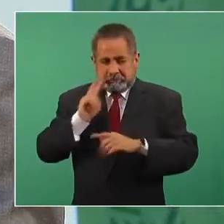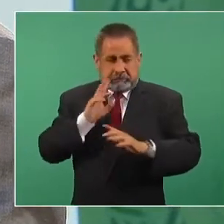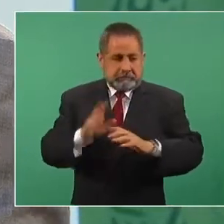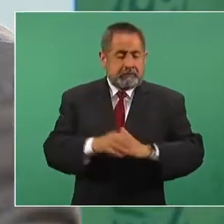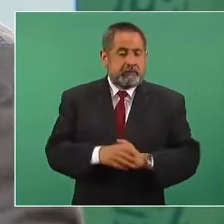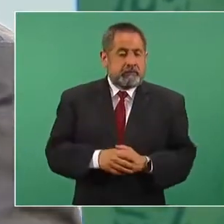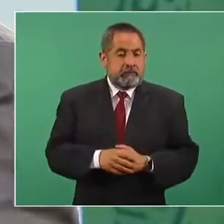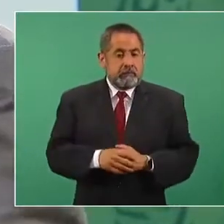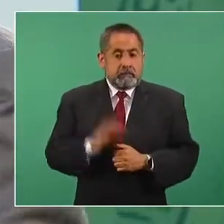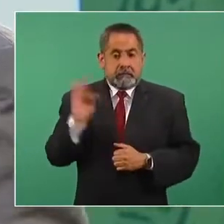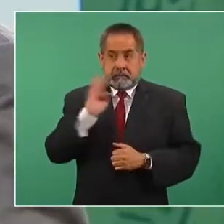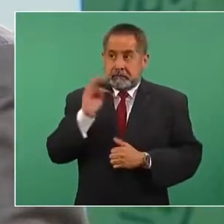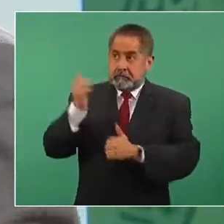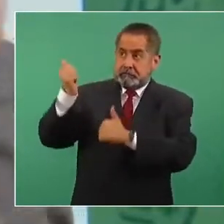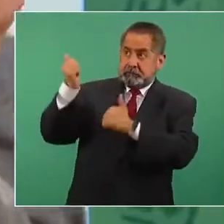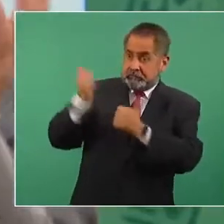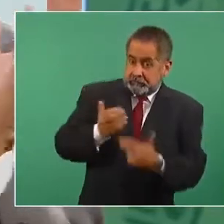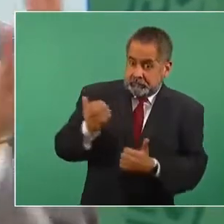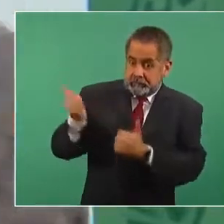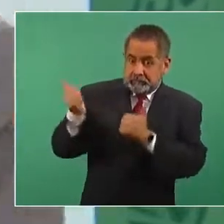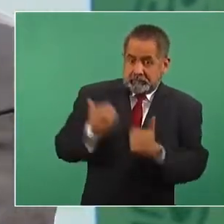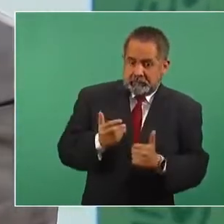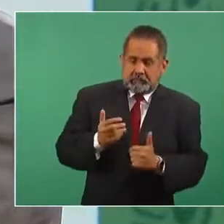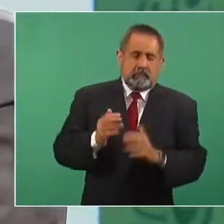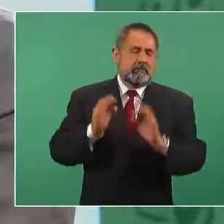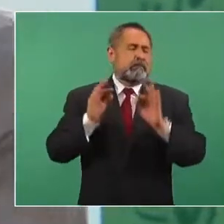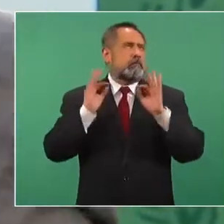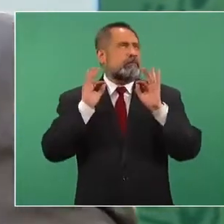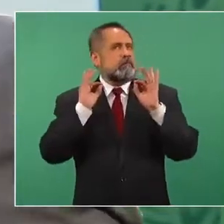Si aseguramos estos 2 envíos,